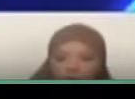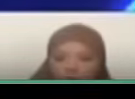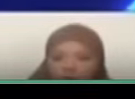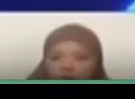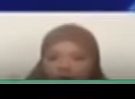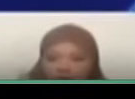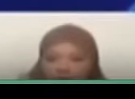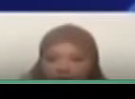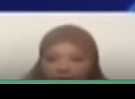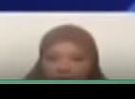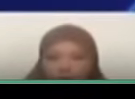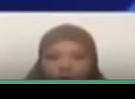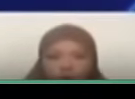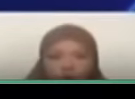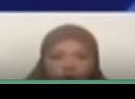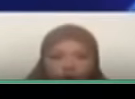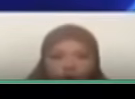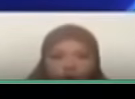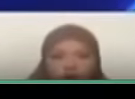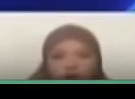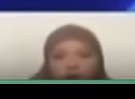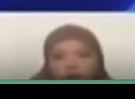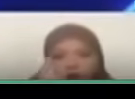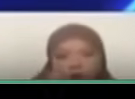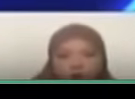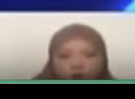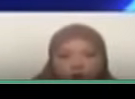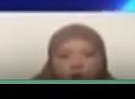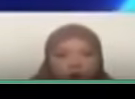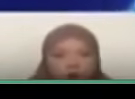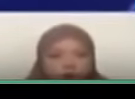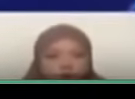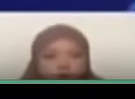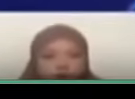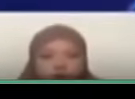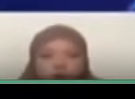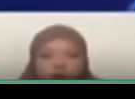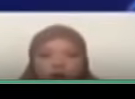país, de bufones, porque lo que el régimen es un bufón.